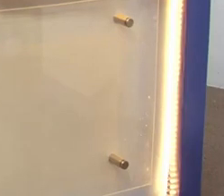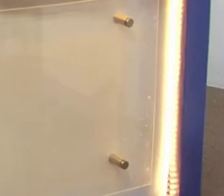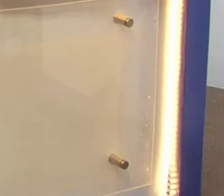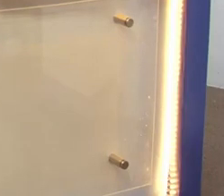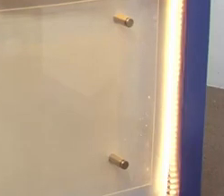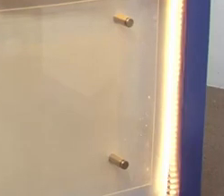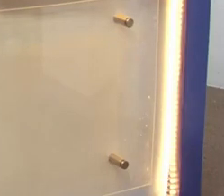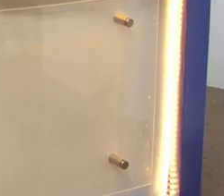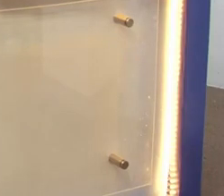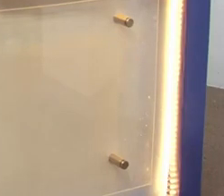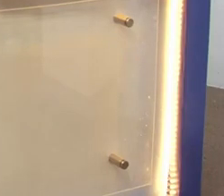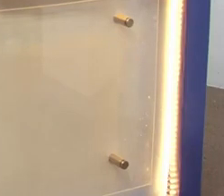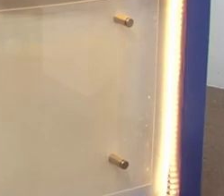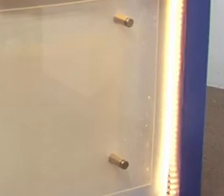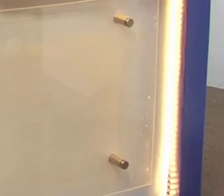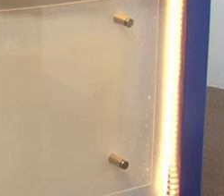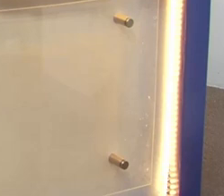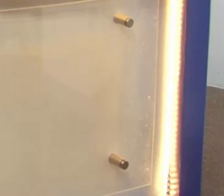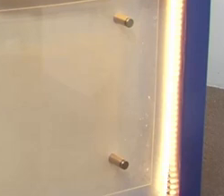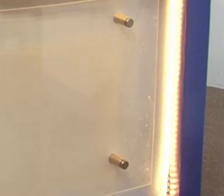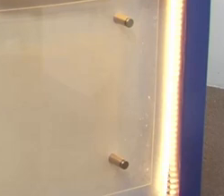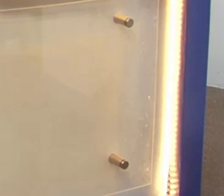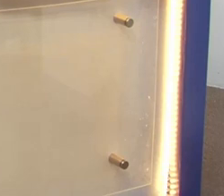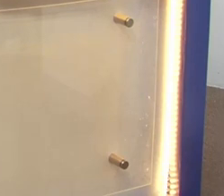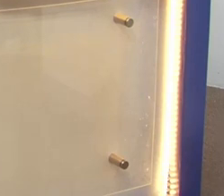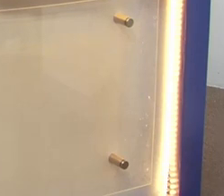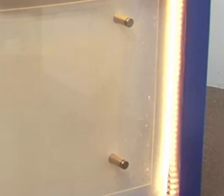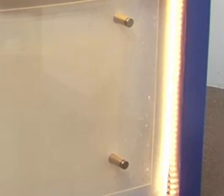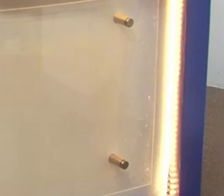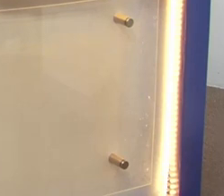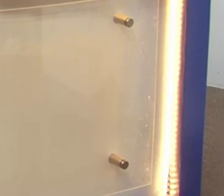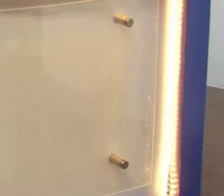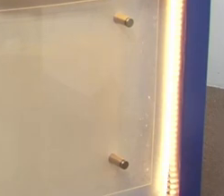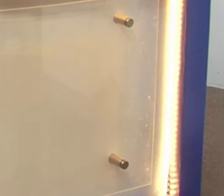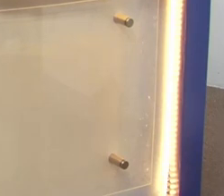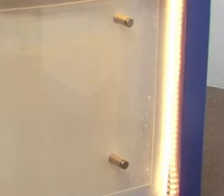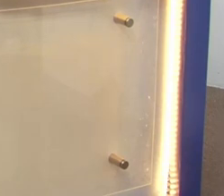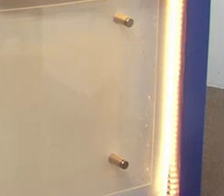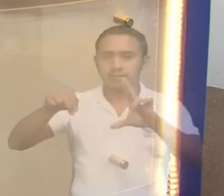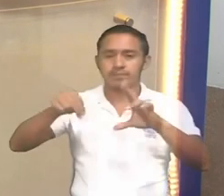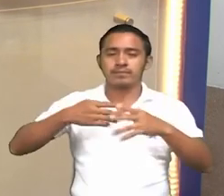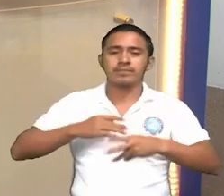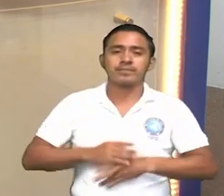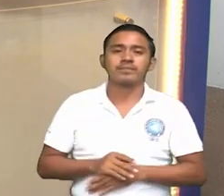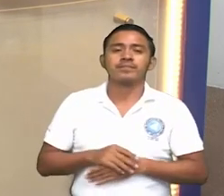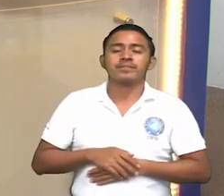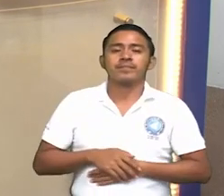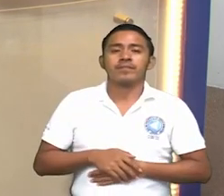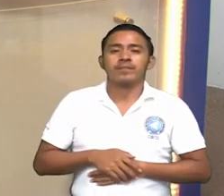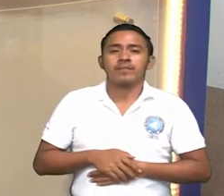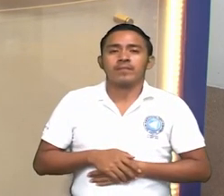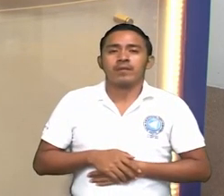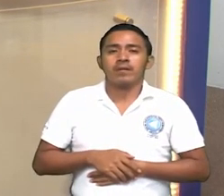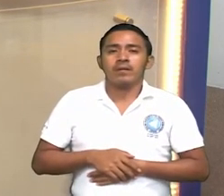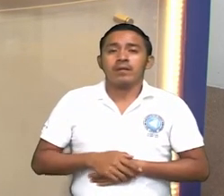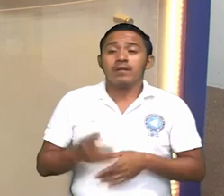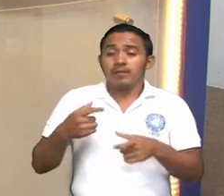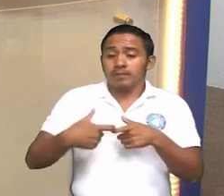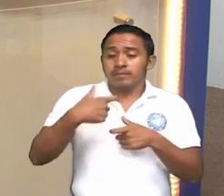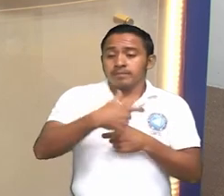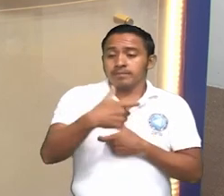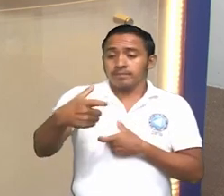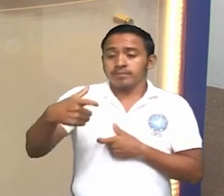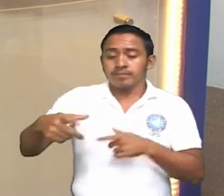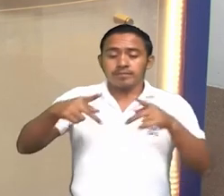Iniciamos con nuestra primera información y es que autoridades del Sistema Nacional para la Prevención, Mitigación y Atención de Desastres invita a